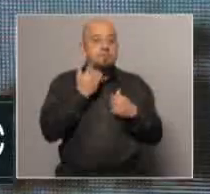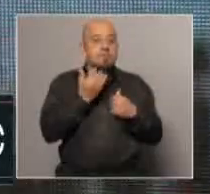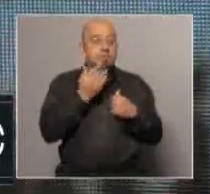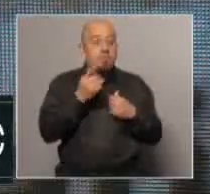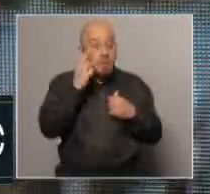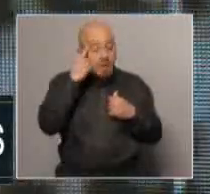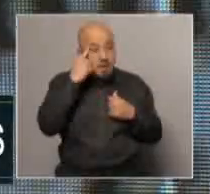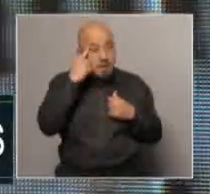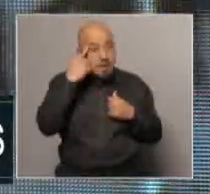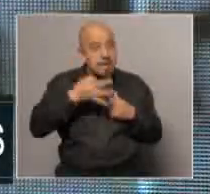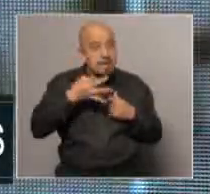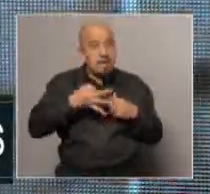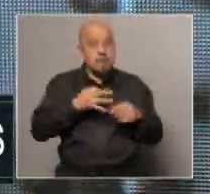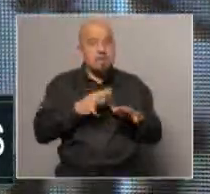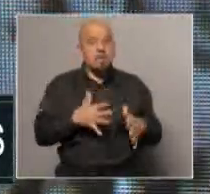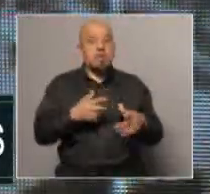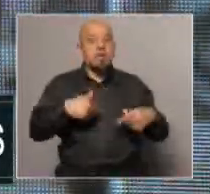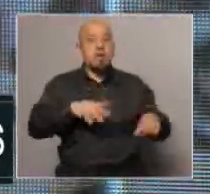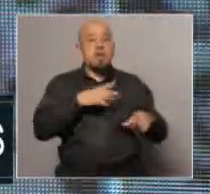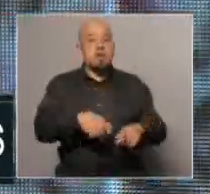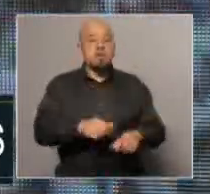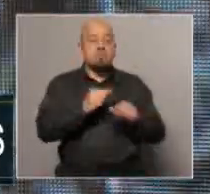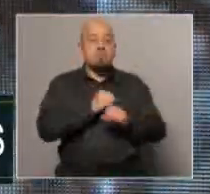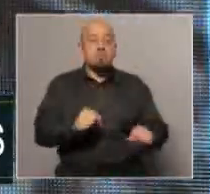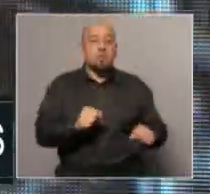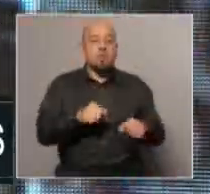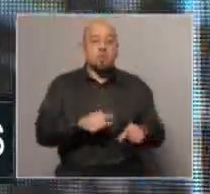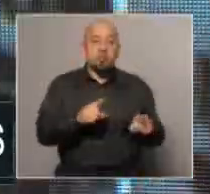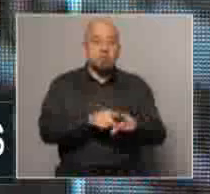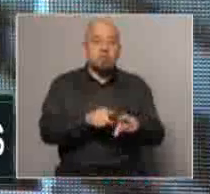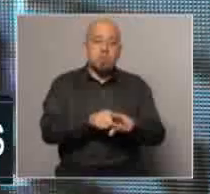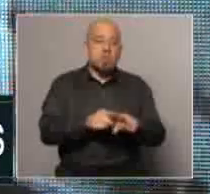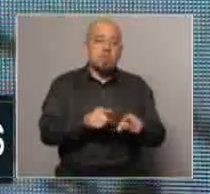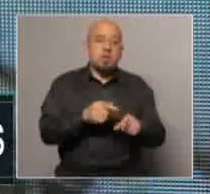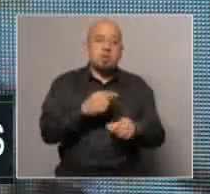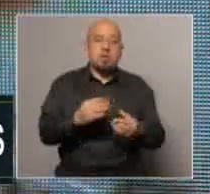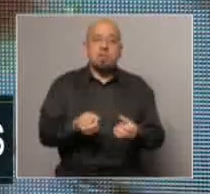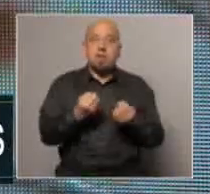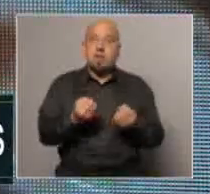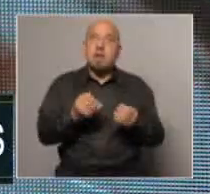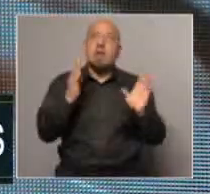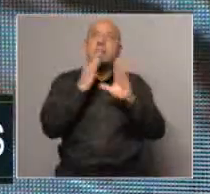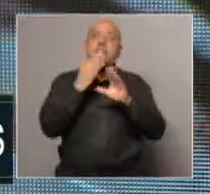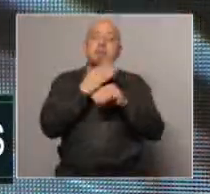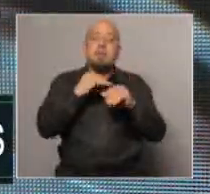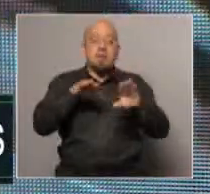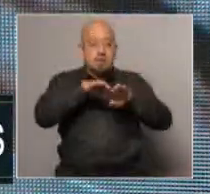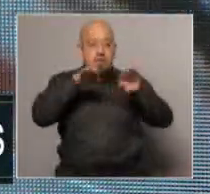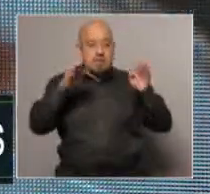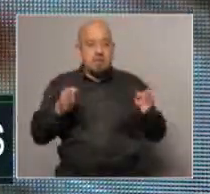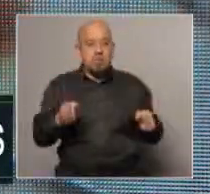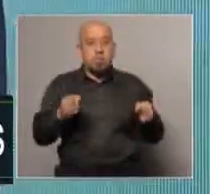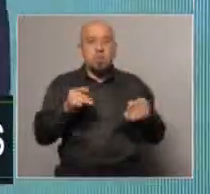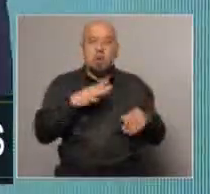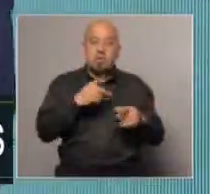en realidad lo que pasa es que no cubrimos. No es lo mismo tampoco plantar al aire libre que plantar en invernáculo, digamos. O sea, hay